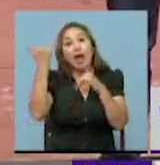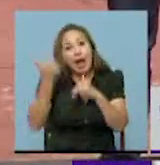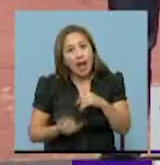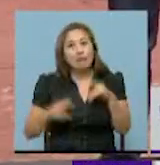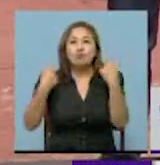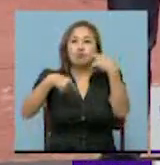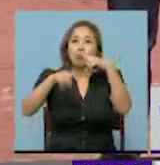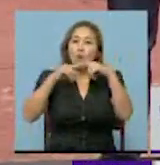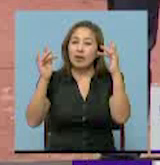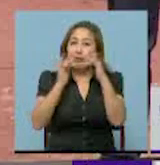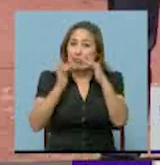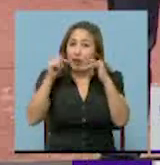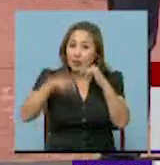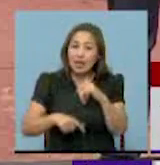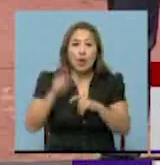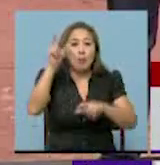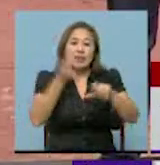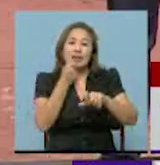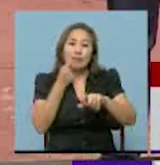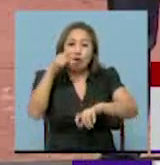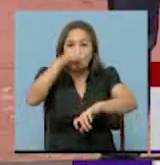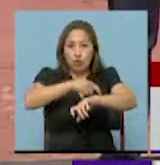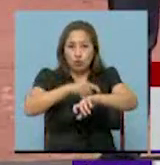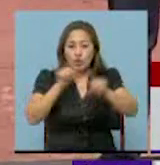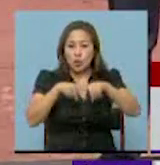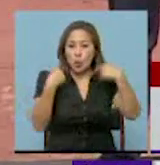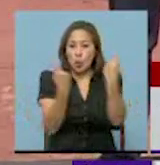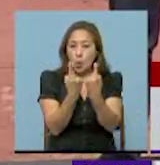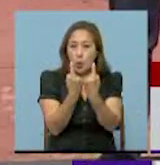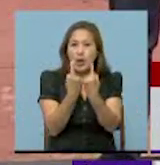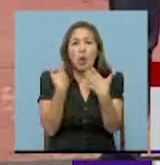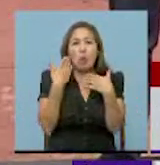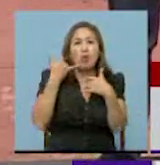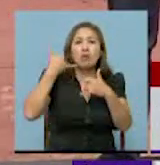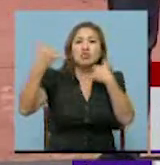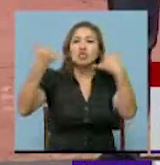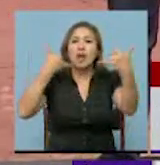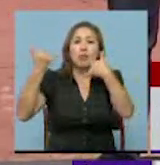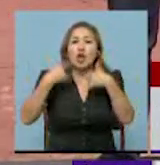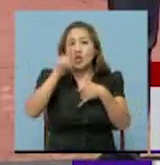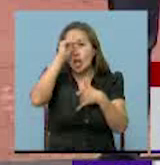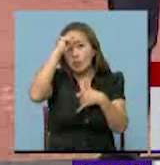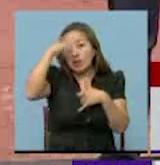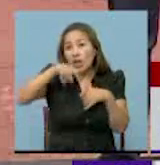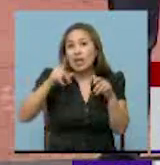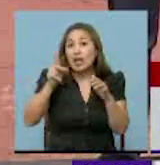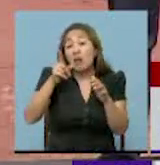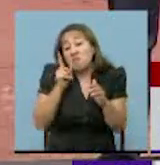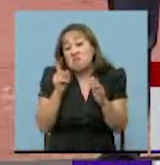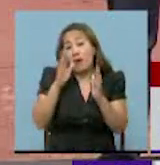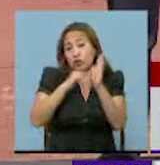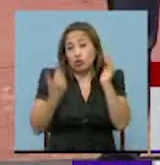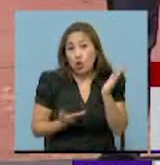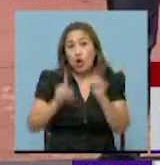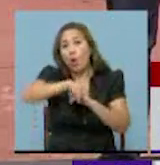donde hoy los pediatras en un centro de salud pueden hacer una interconsulta con el Hospital Central de Jujuy o con